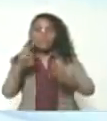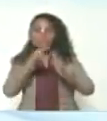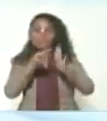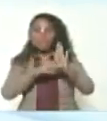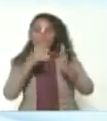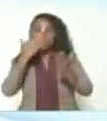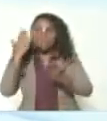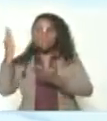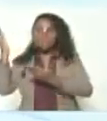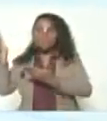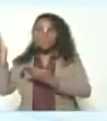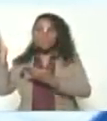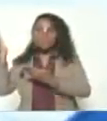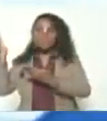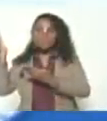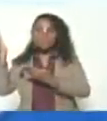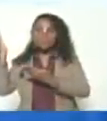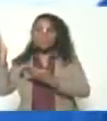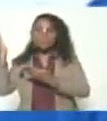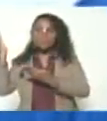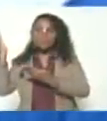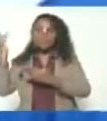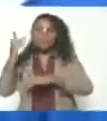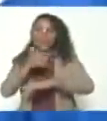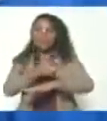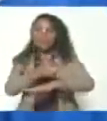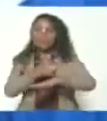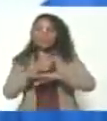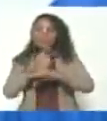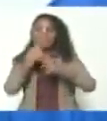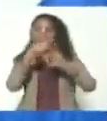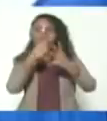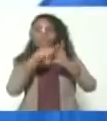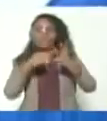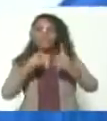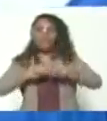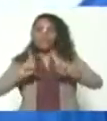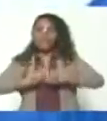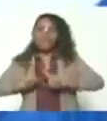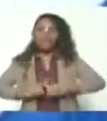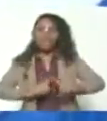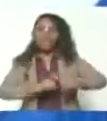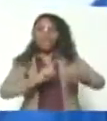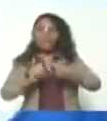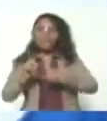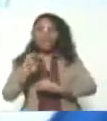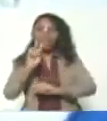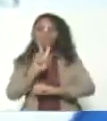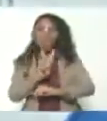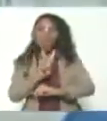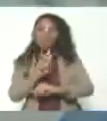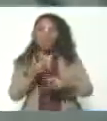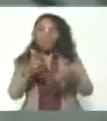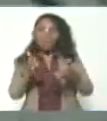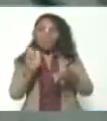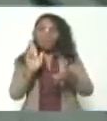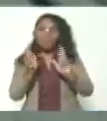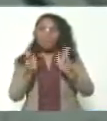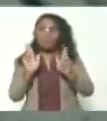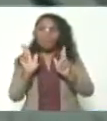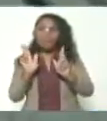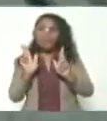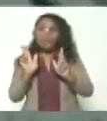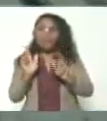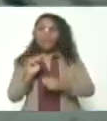Beretta .40 y pistolas Sassima. Luego por aquí tenemos dos revólveres, un Amadeo Rossi y un Emmy Wilson